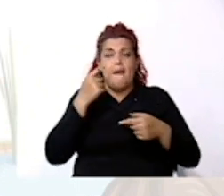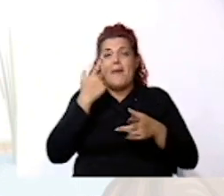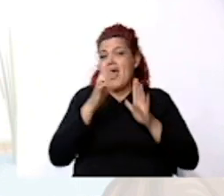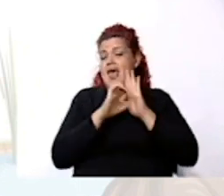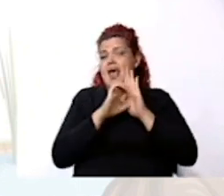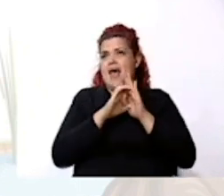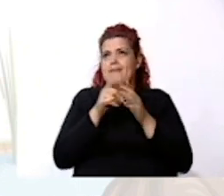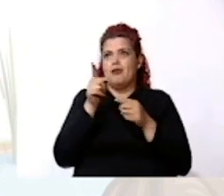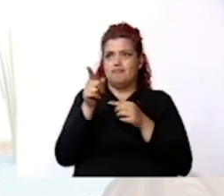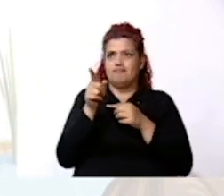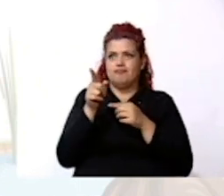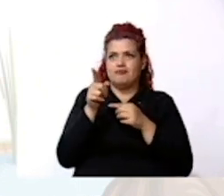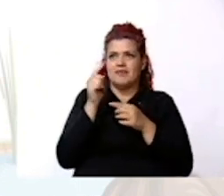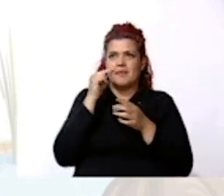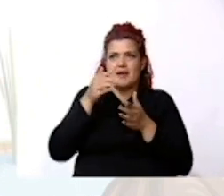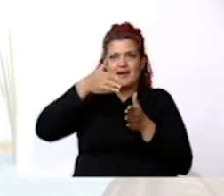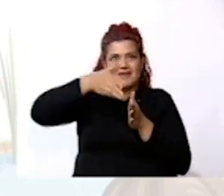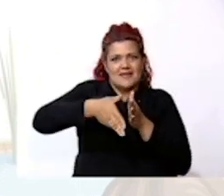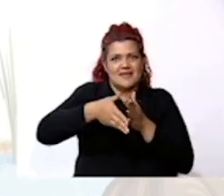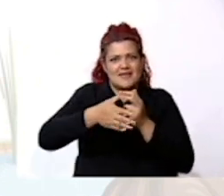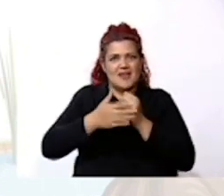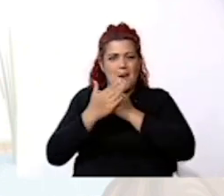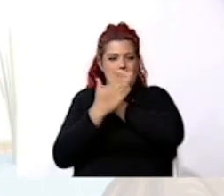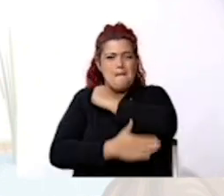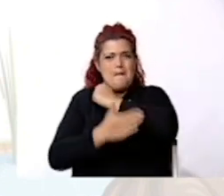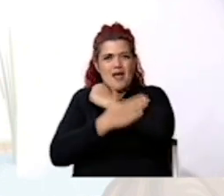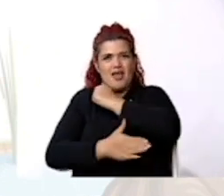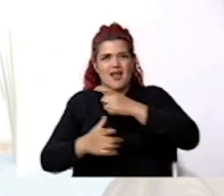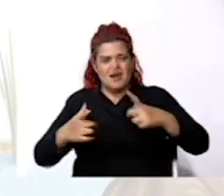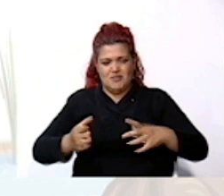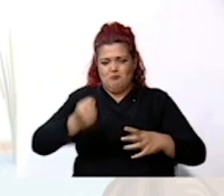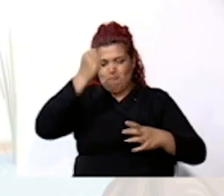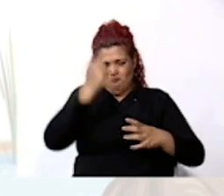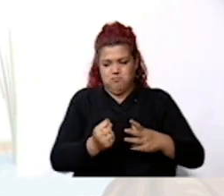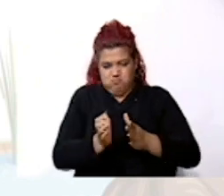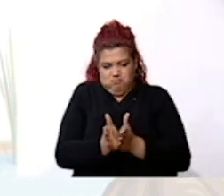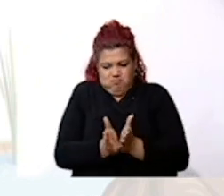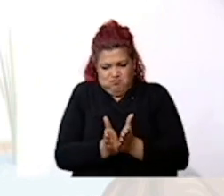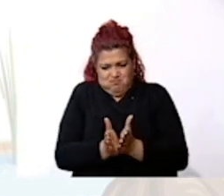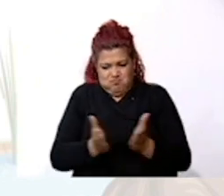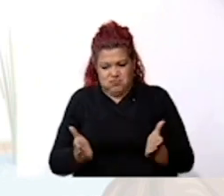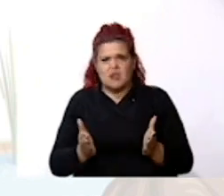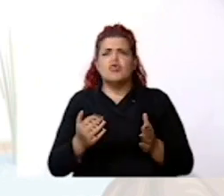está separando un trozo de madera.